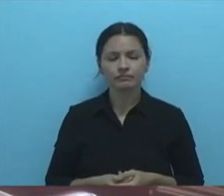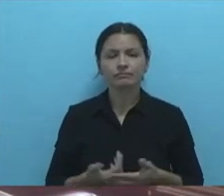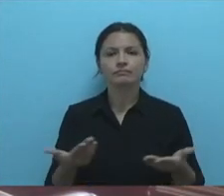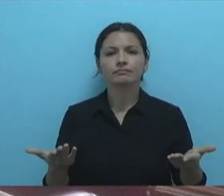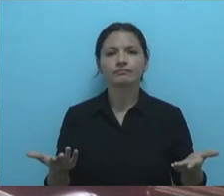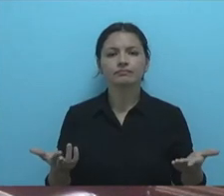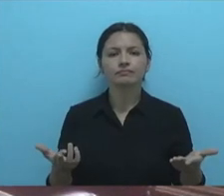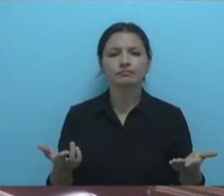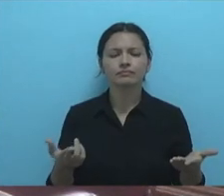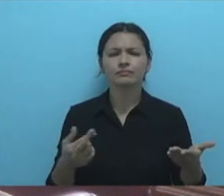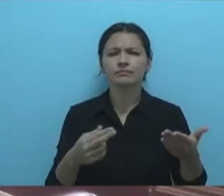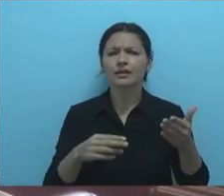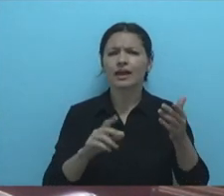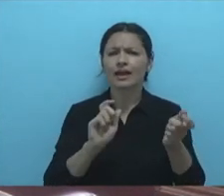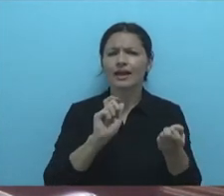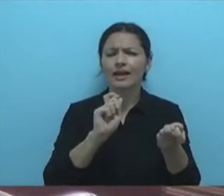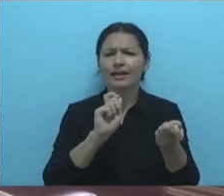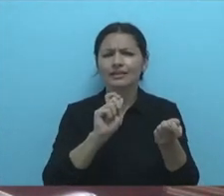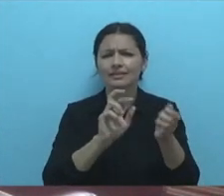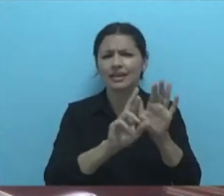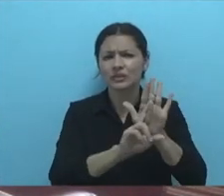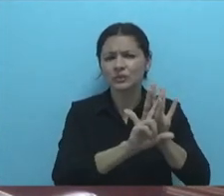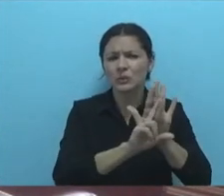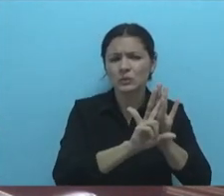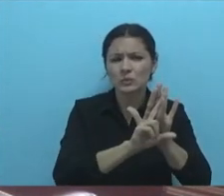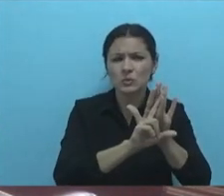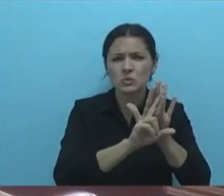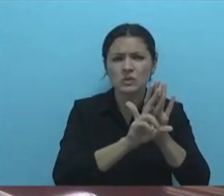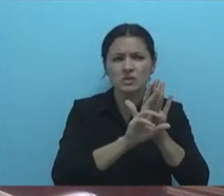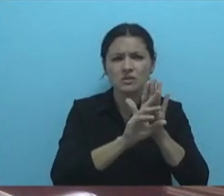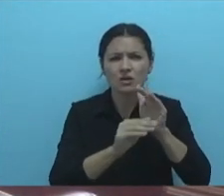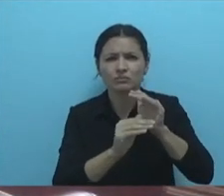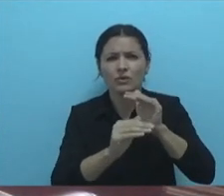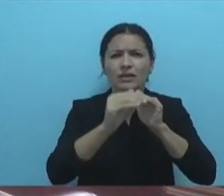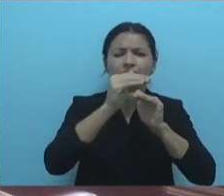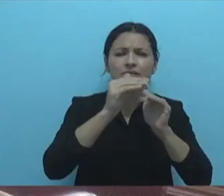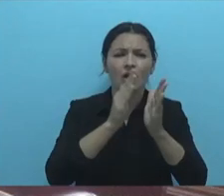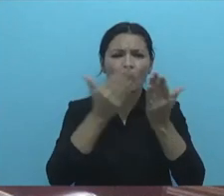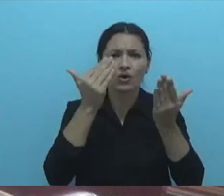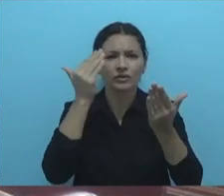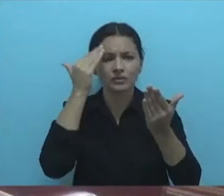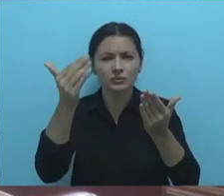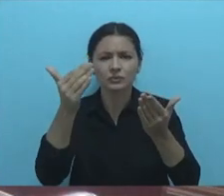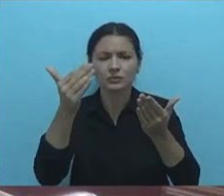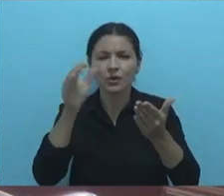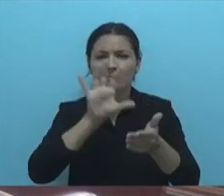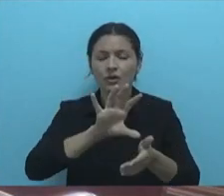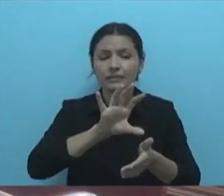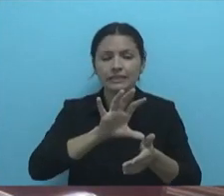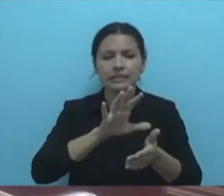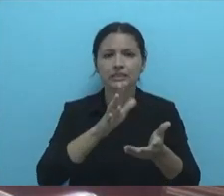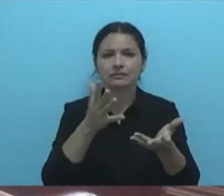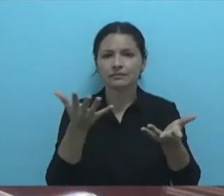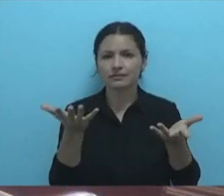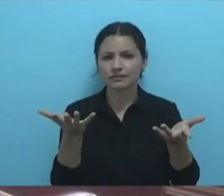modificar la Constitución que el antecedente es muy malo porque mañana cualquiera va a poder